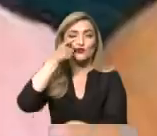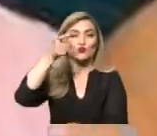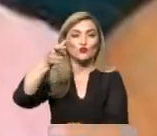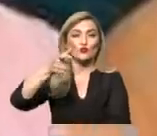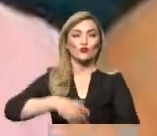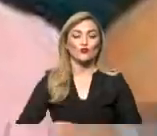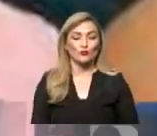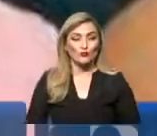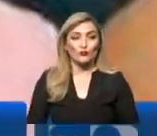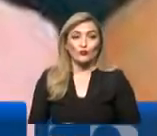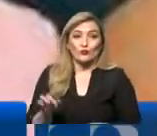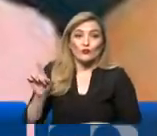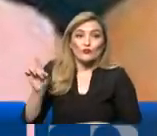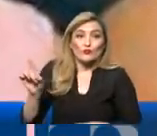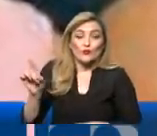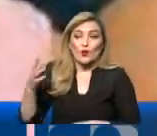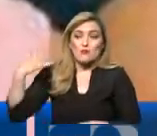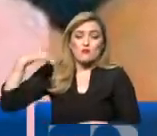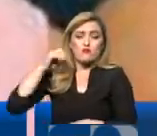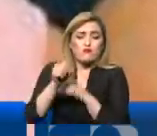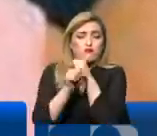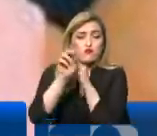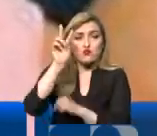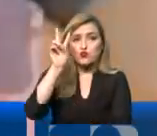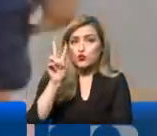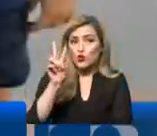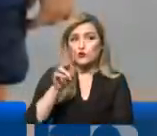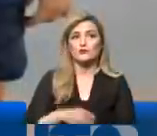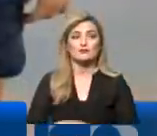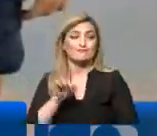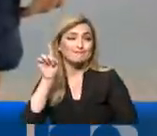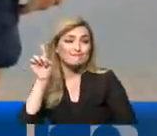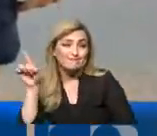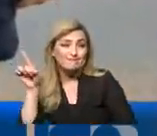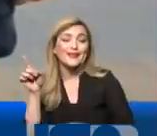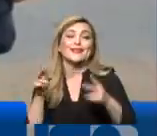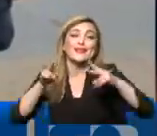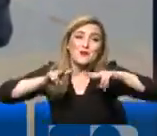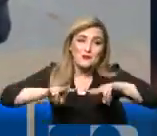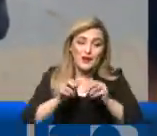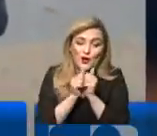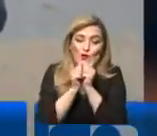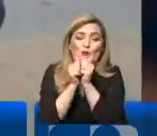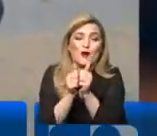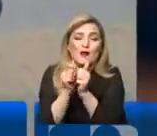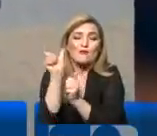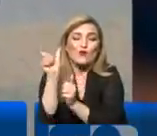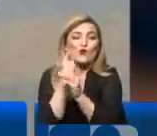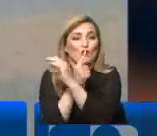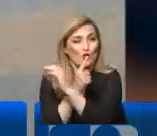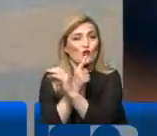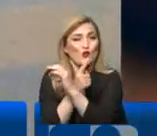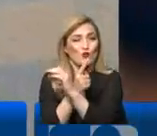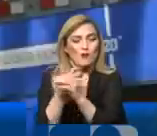fiscalía. Sin embargo, Salcedo lo tenía ya desde hace 2 años, y no solo él. También César Rodríguez, quien lo acompañó en la avioneta que se estrelló